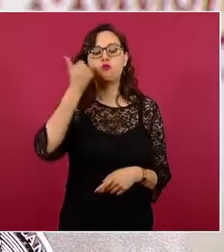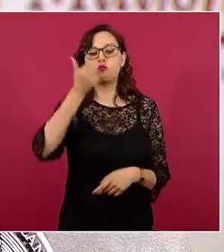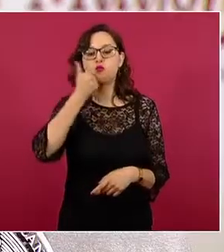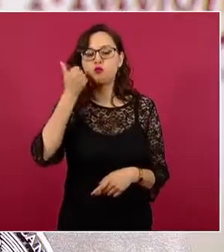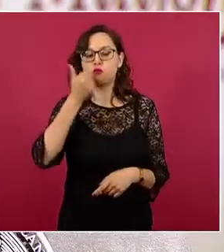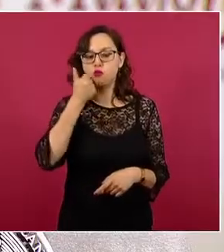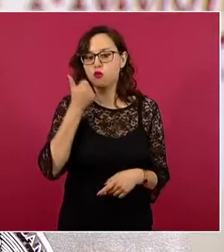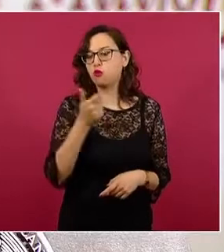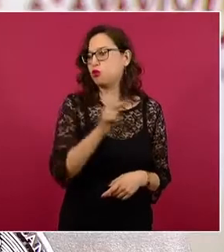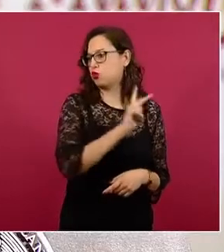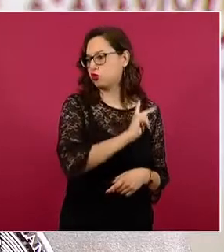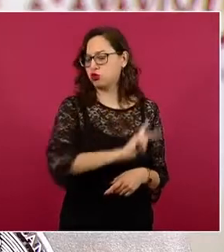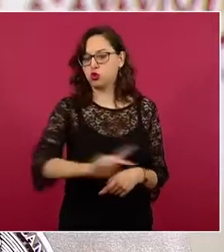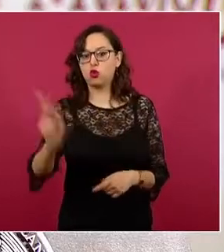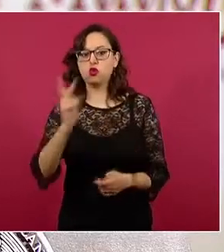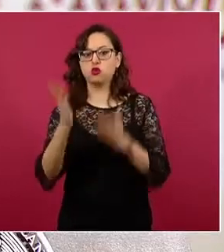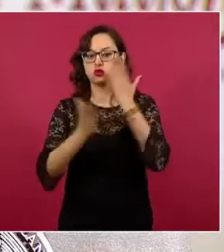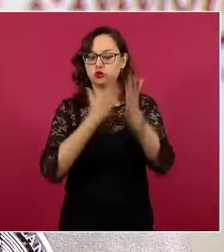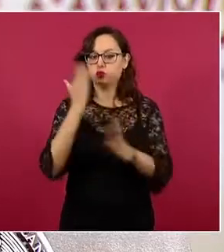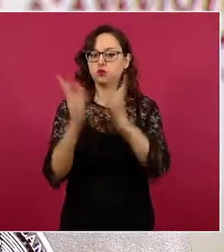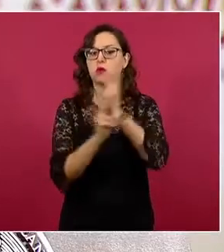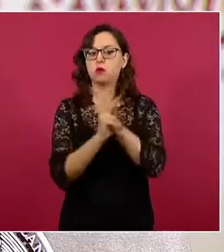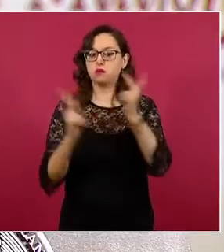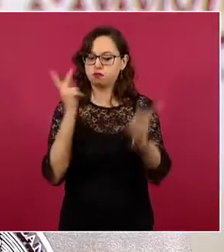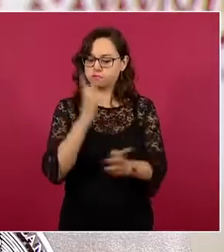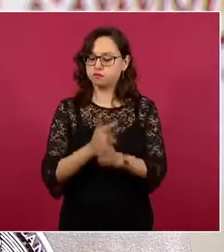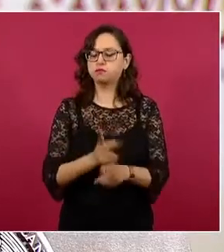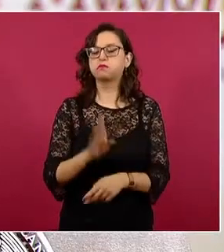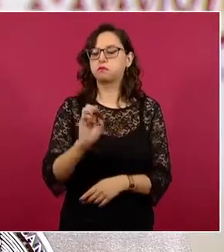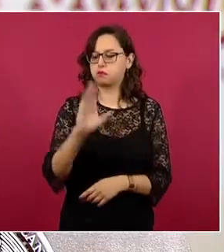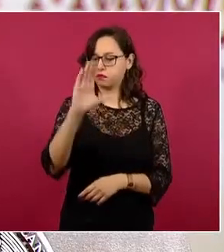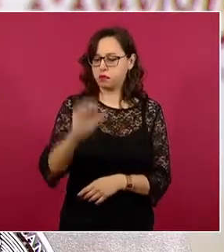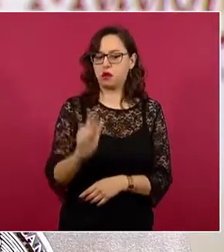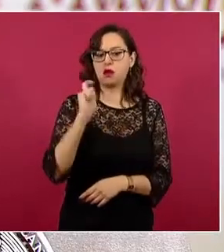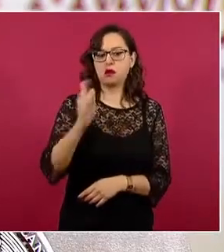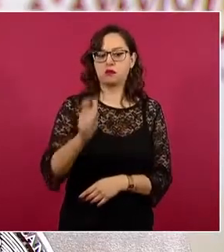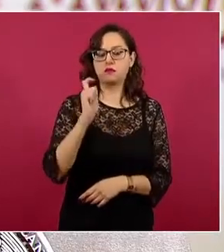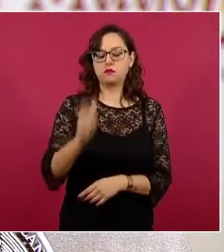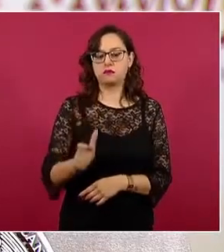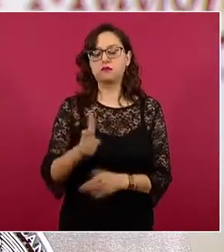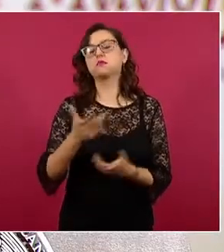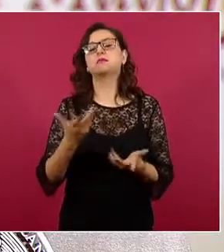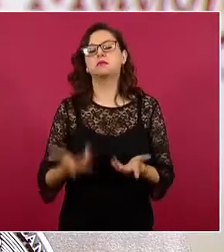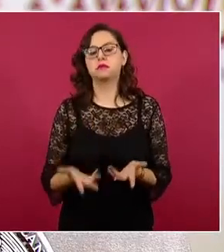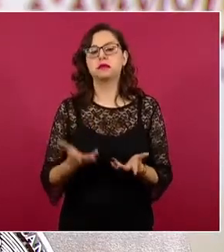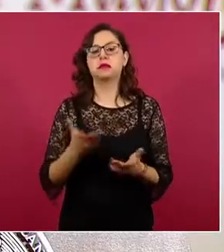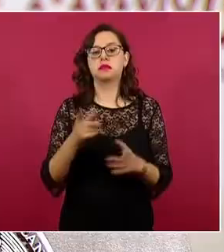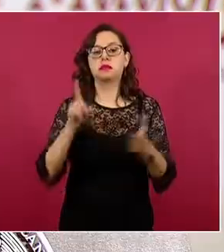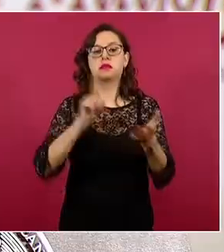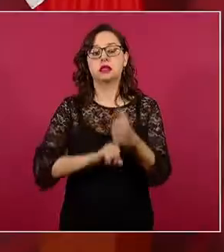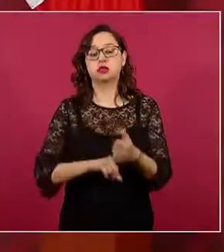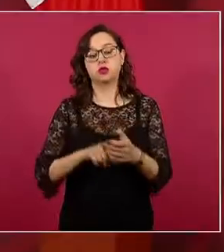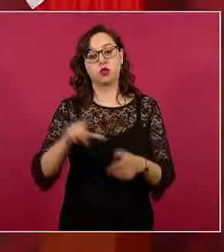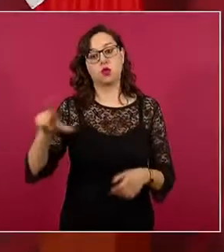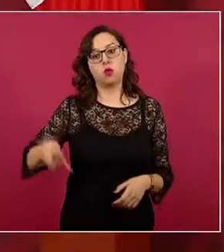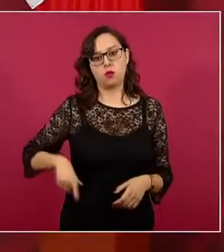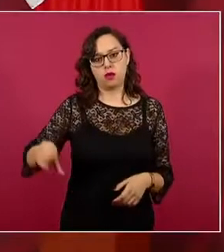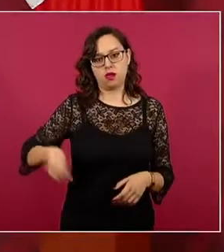a todas las jóvenes y todos los jóvenes estudiantes del nivel medio superior, bachillerato, que estudian en el sistema